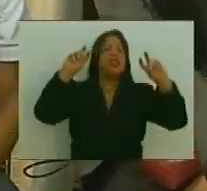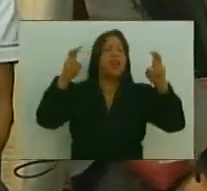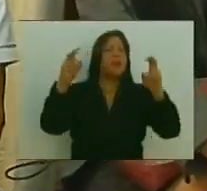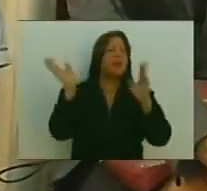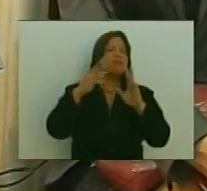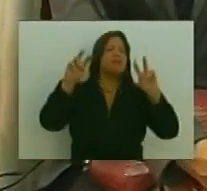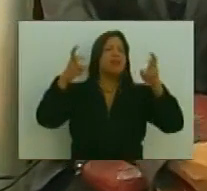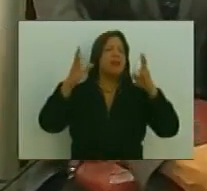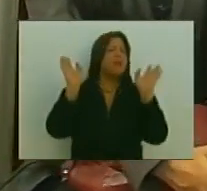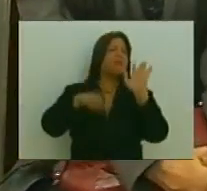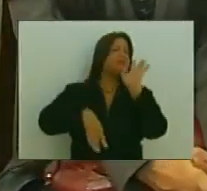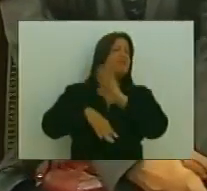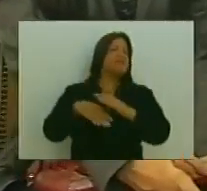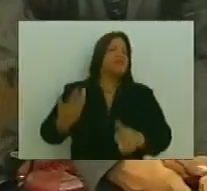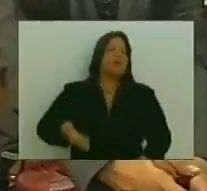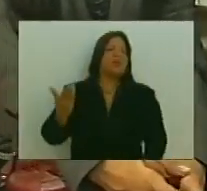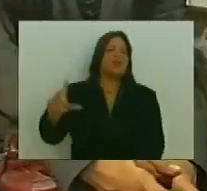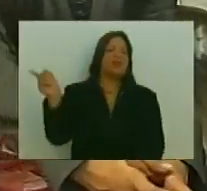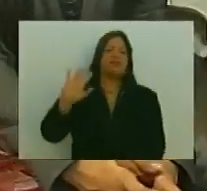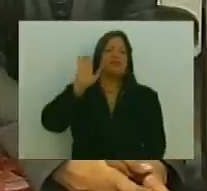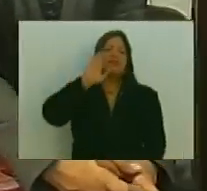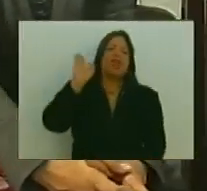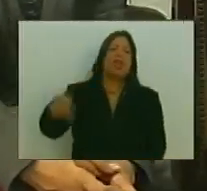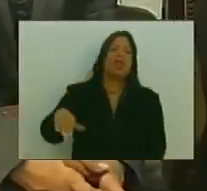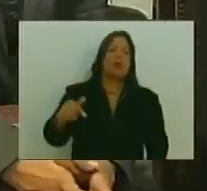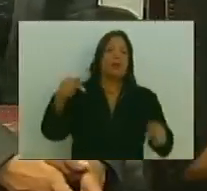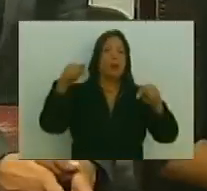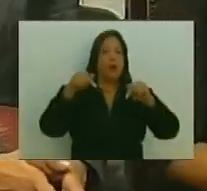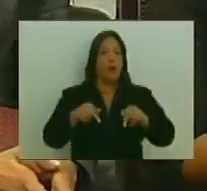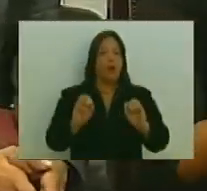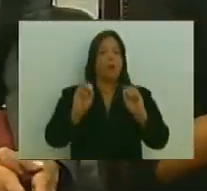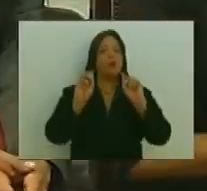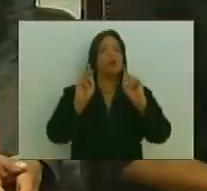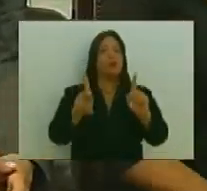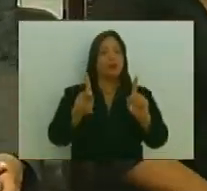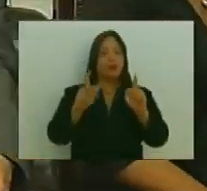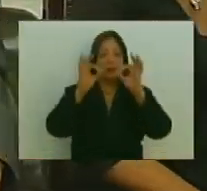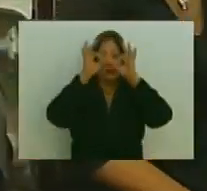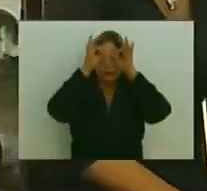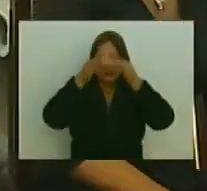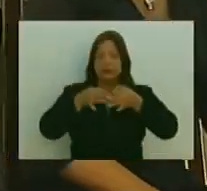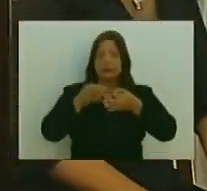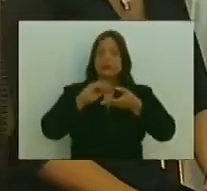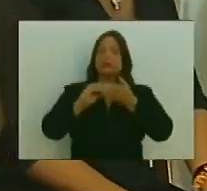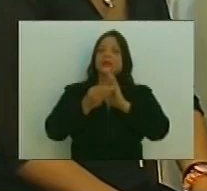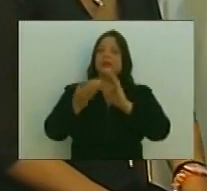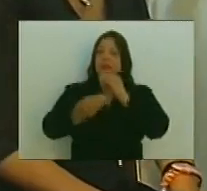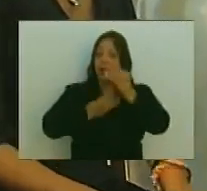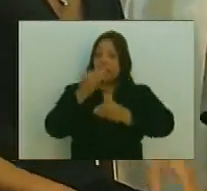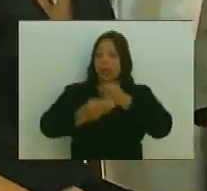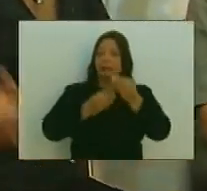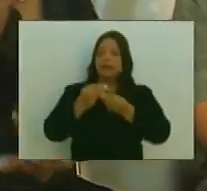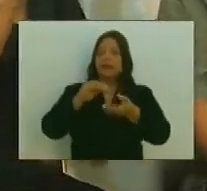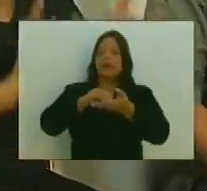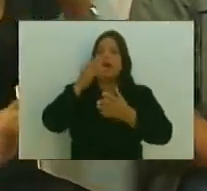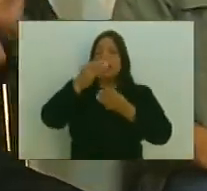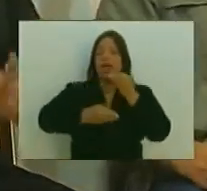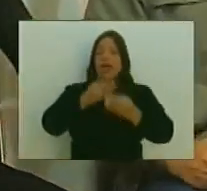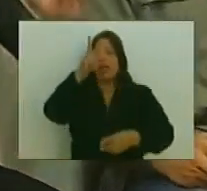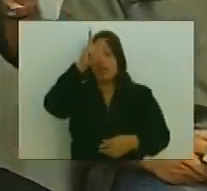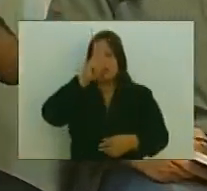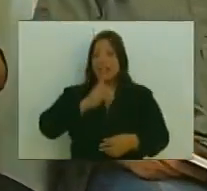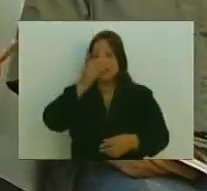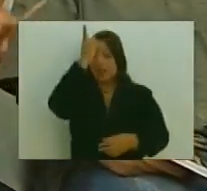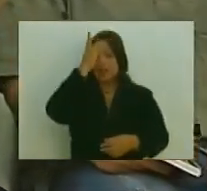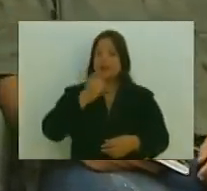tema quizás no importante, pero hoy tenemos la oportunidad de hacerlo. Y hablar de discapacidad,